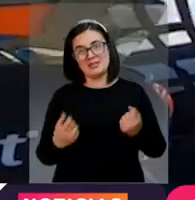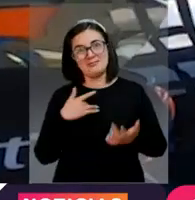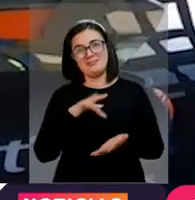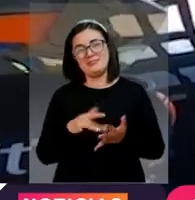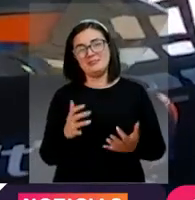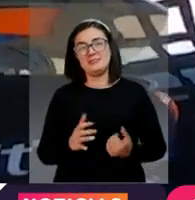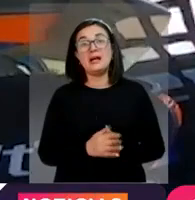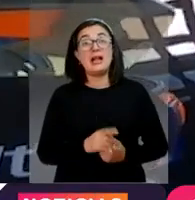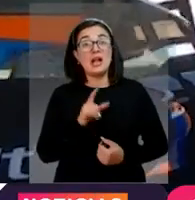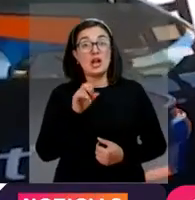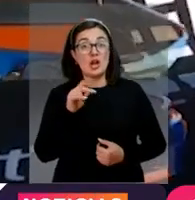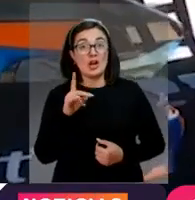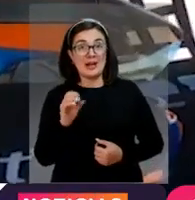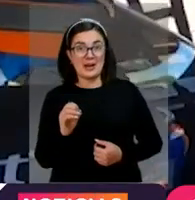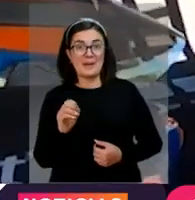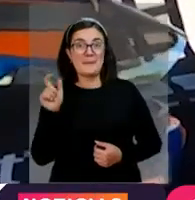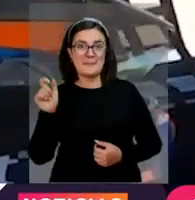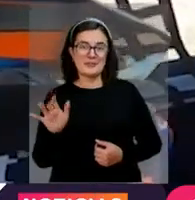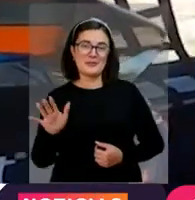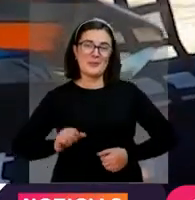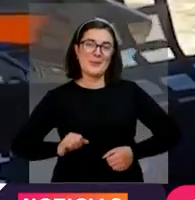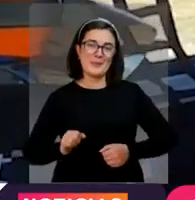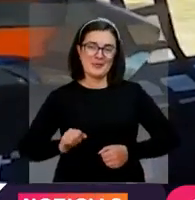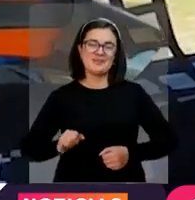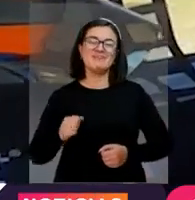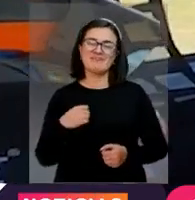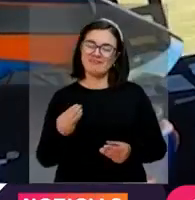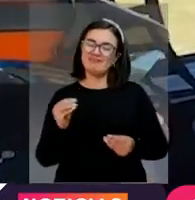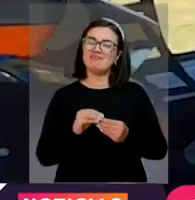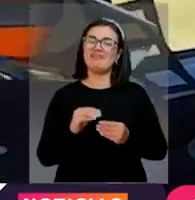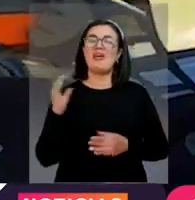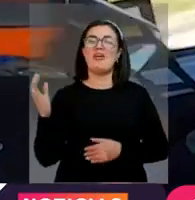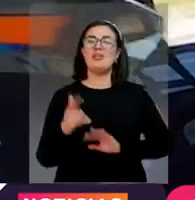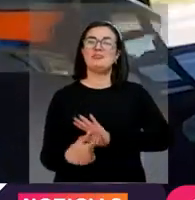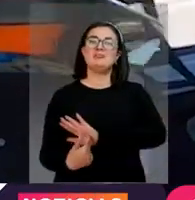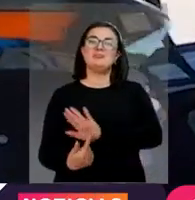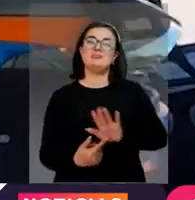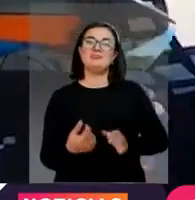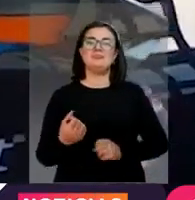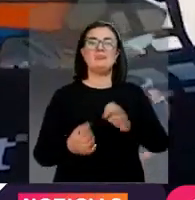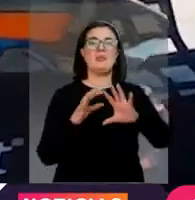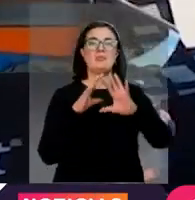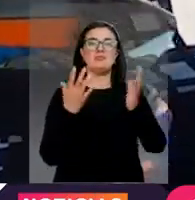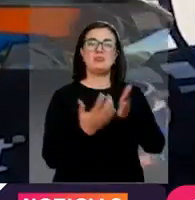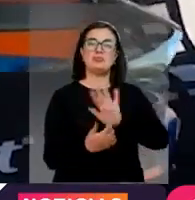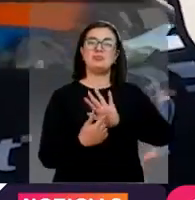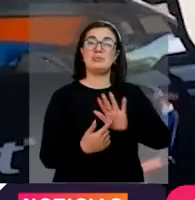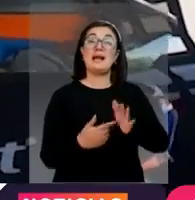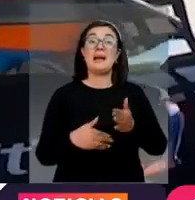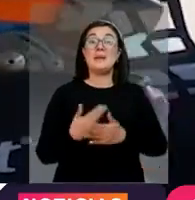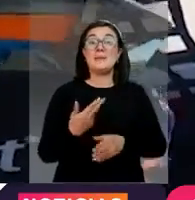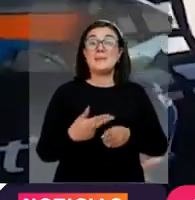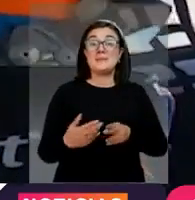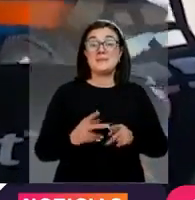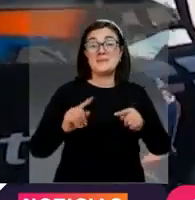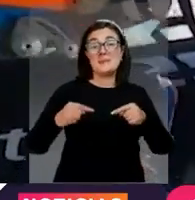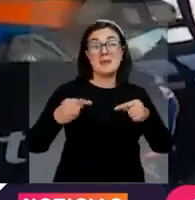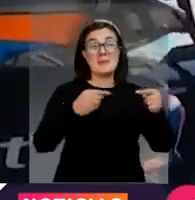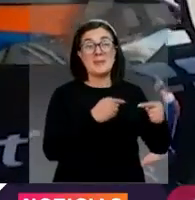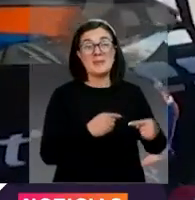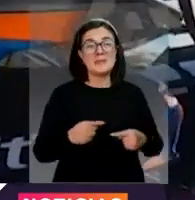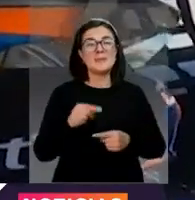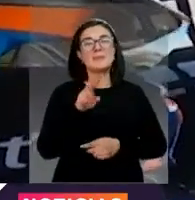quizá es otro de los pilotos bogotanos que nutre la colonia colombiana en el automovilismo mundial comenzará su temporada de turismos el